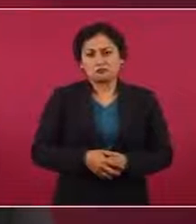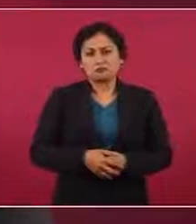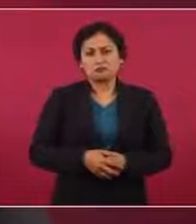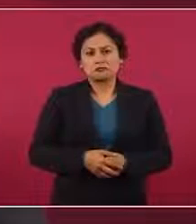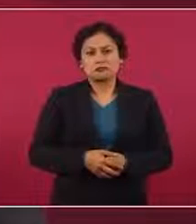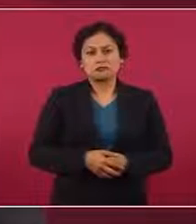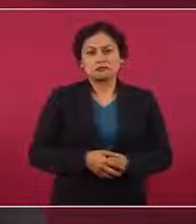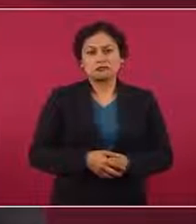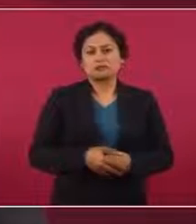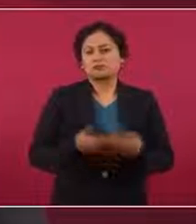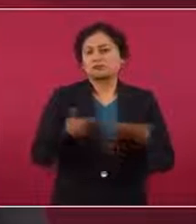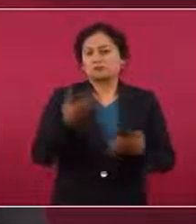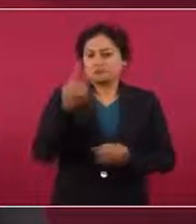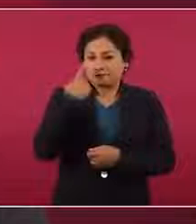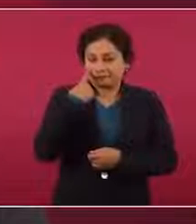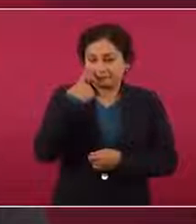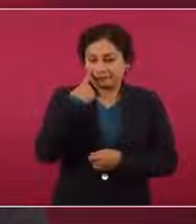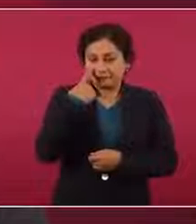Y tan es así